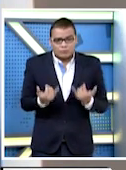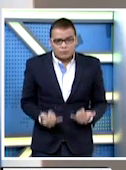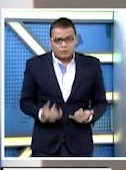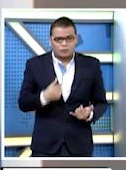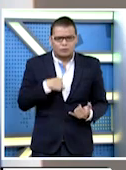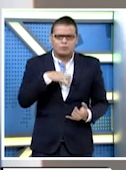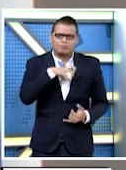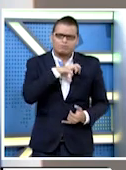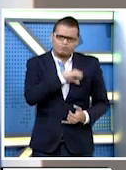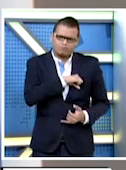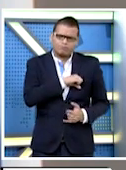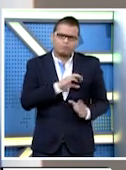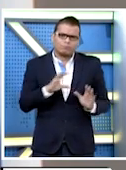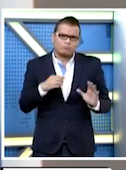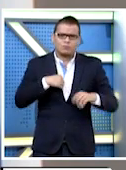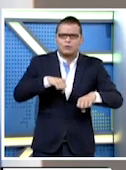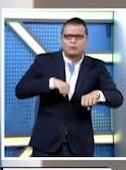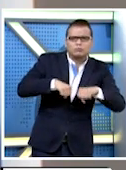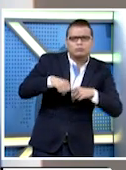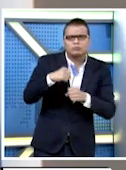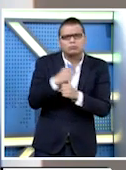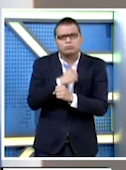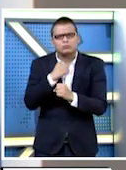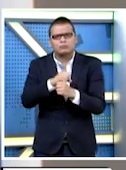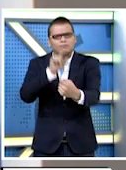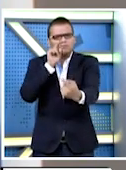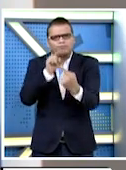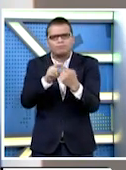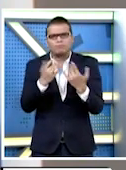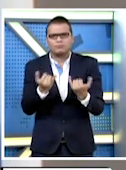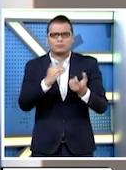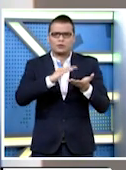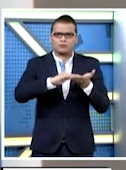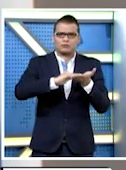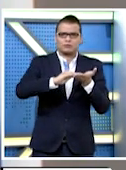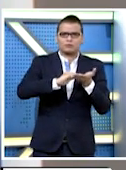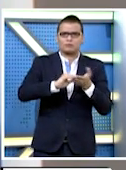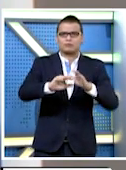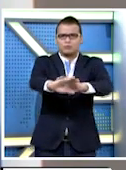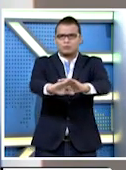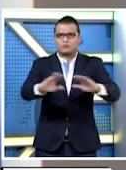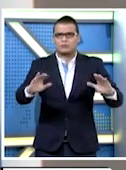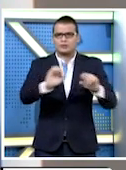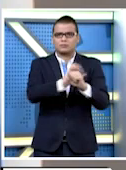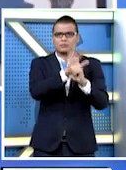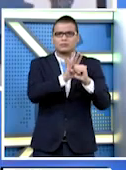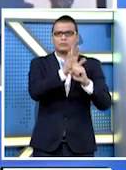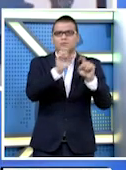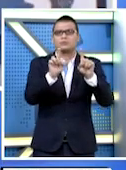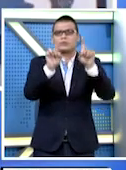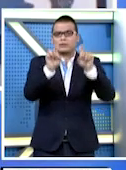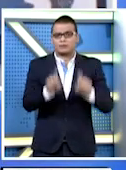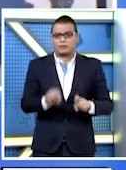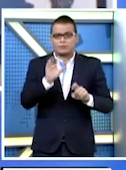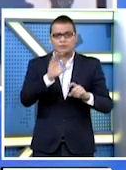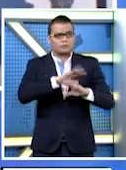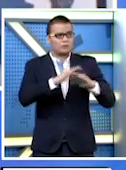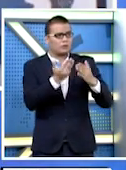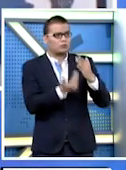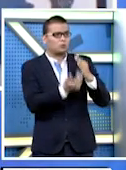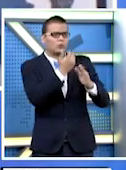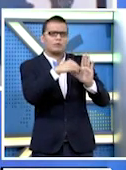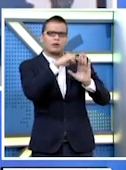realmente triste, trabajo sustancialmente para tratar de resolver la epidemia. Alcalde, las nuevas medidas de